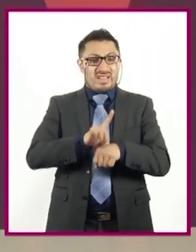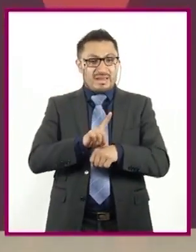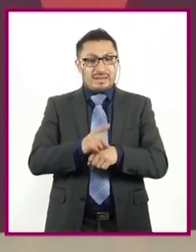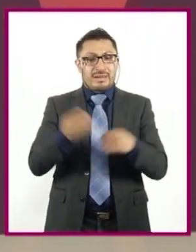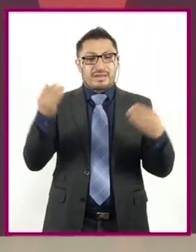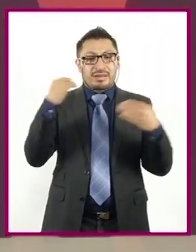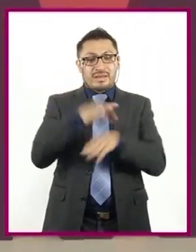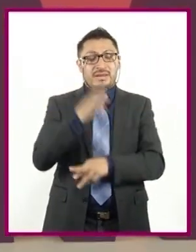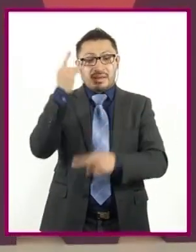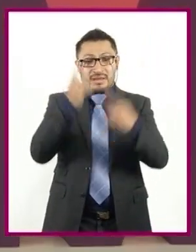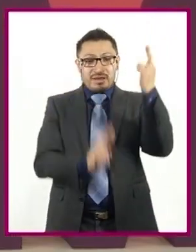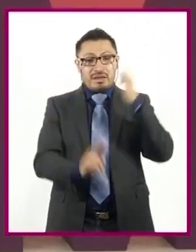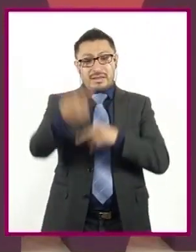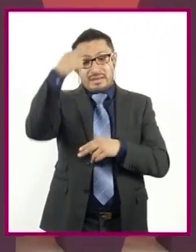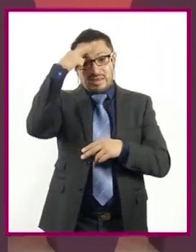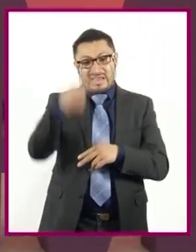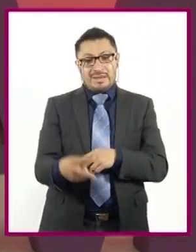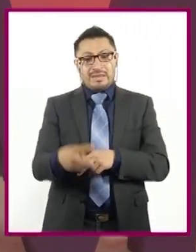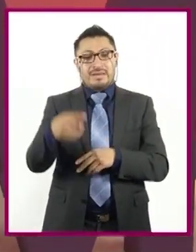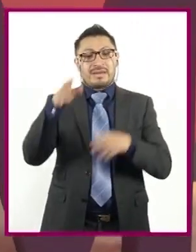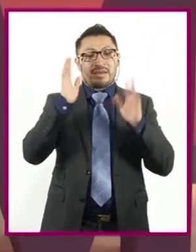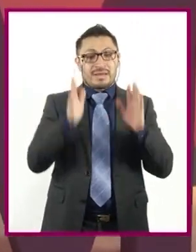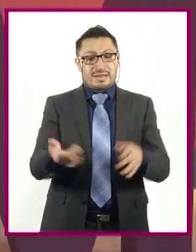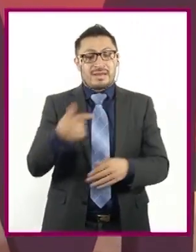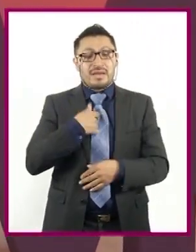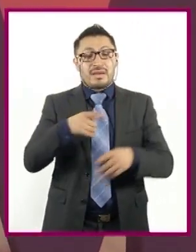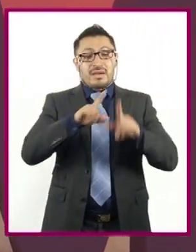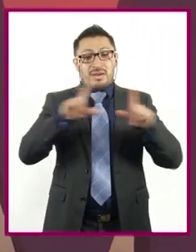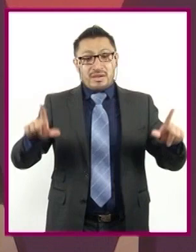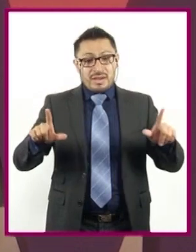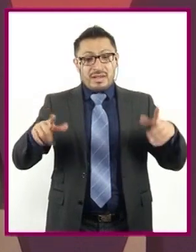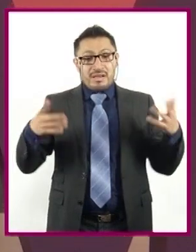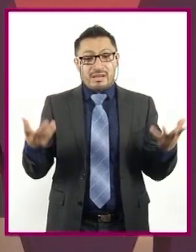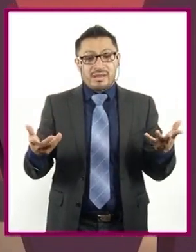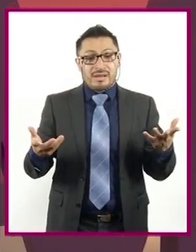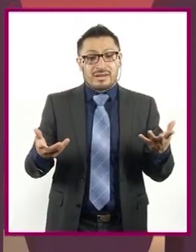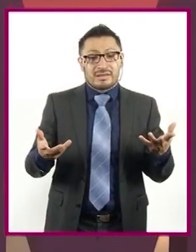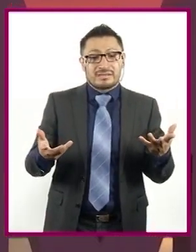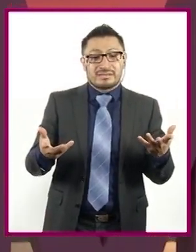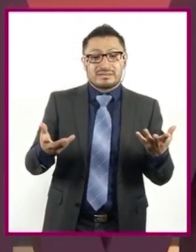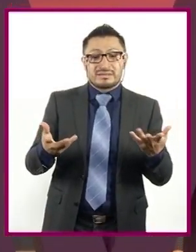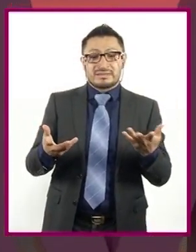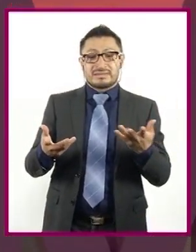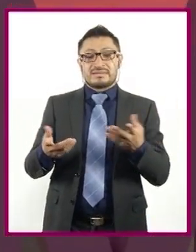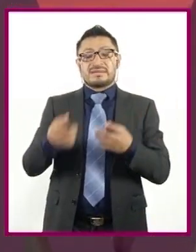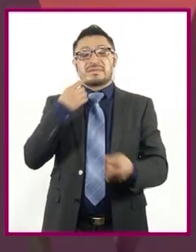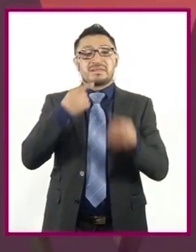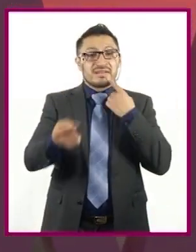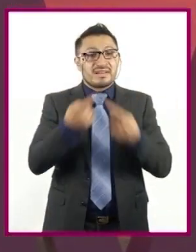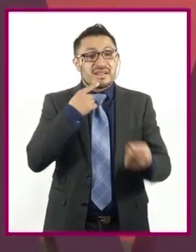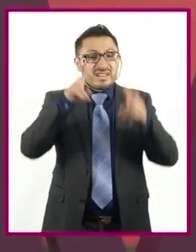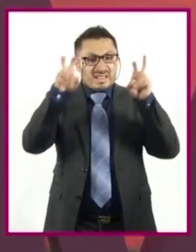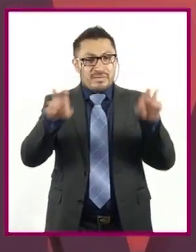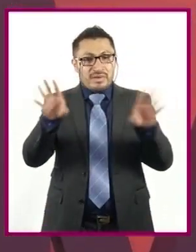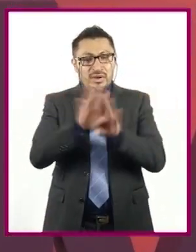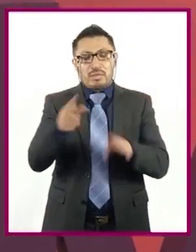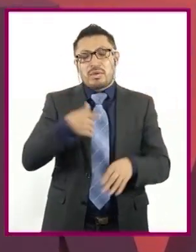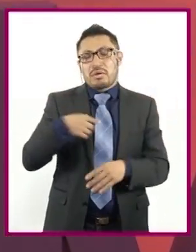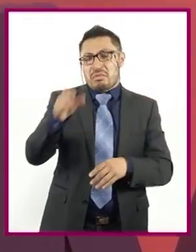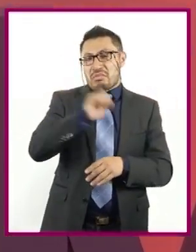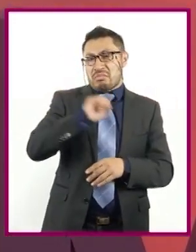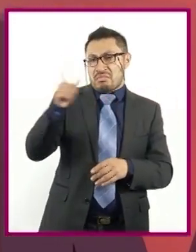Habla sobre la Revolución Mexicana y ya estoy listo para disertar sobre este tema como si fuera un verdadero